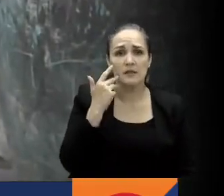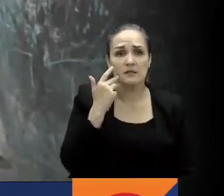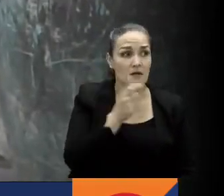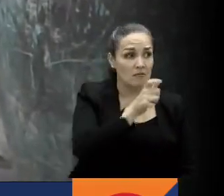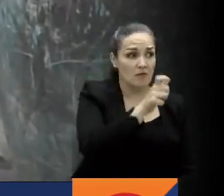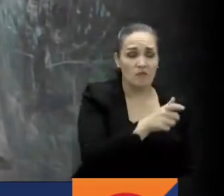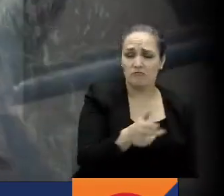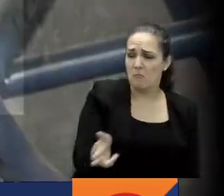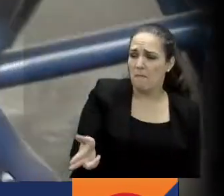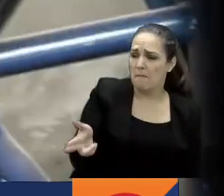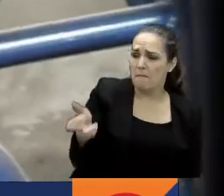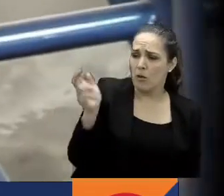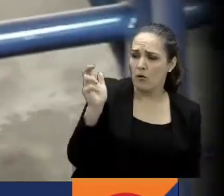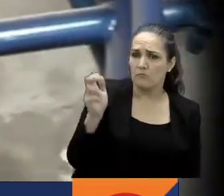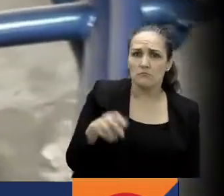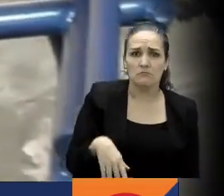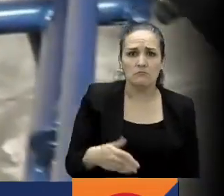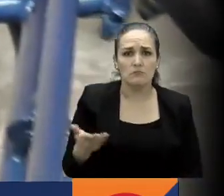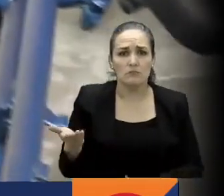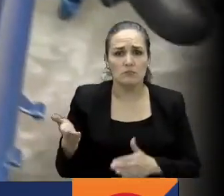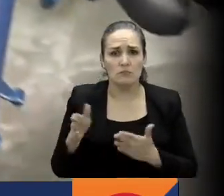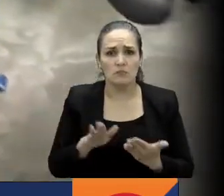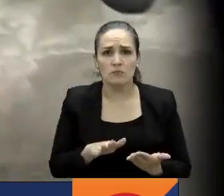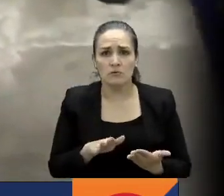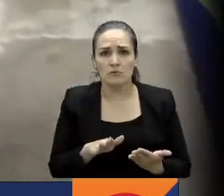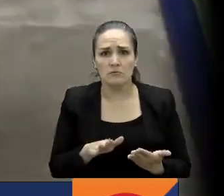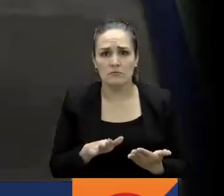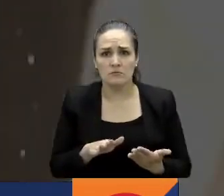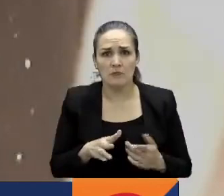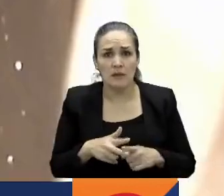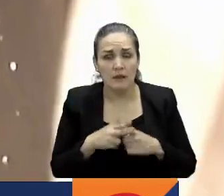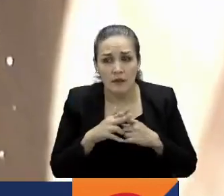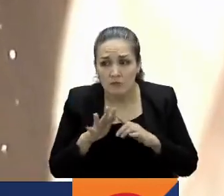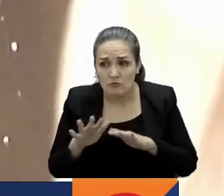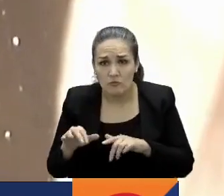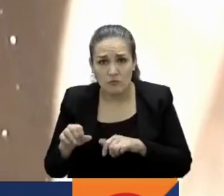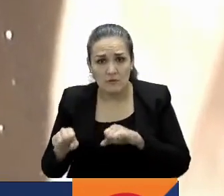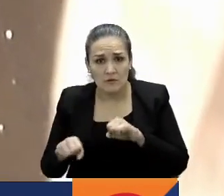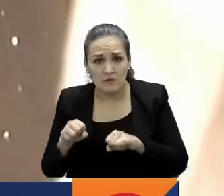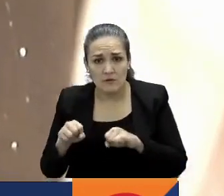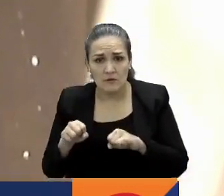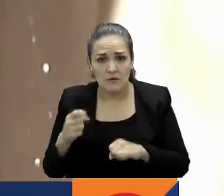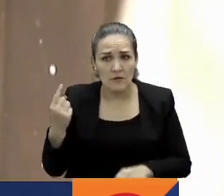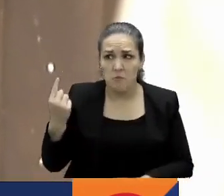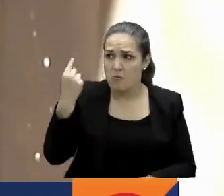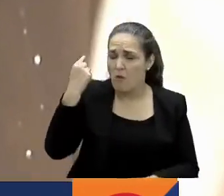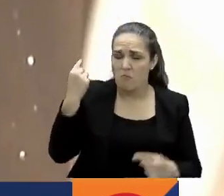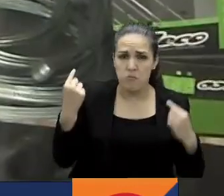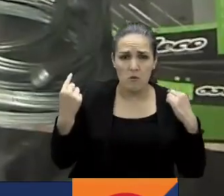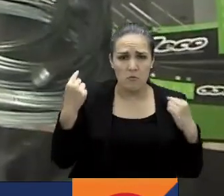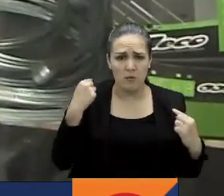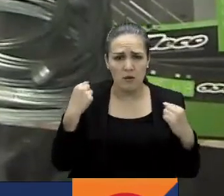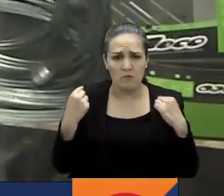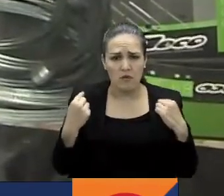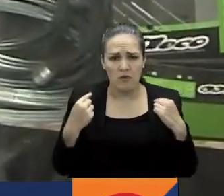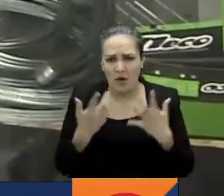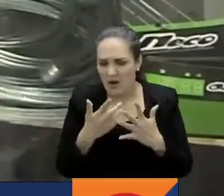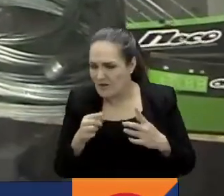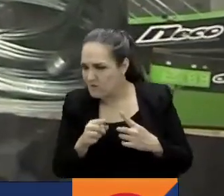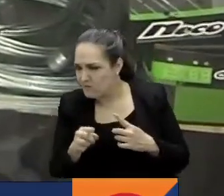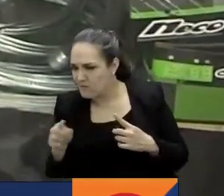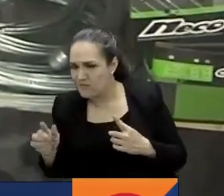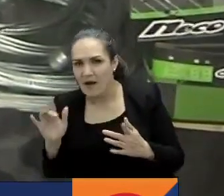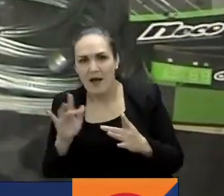a su taller de bicicletas y le propinó una descarga mortal, cuyos restos quedaron en algunas de las vitrinas, donde los cachivaches y